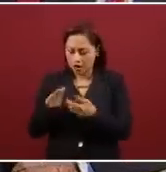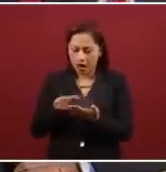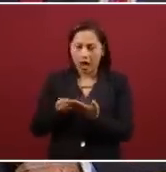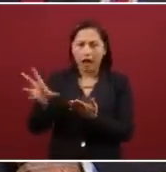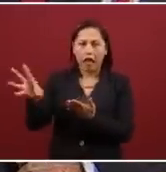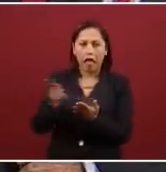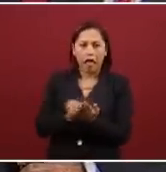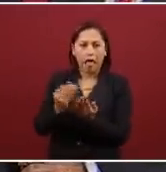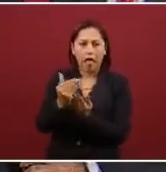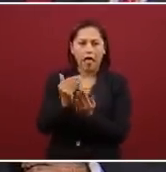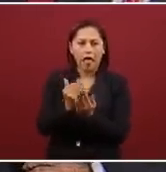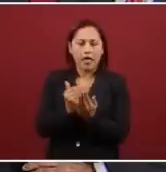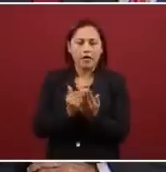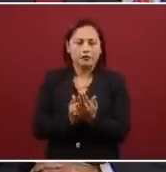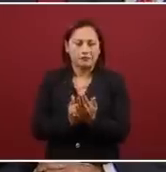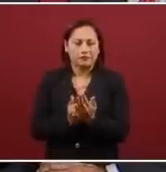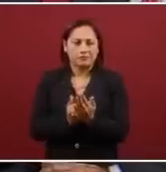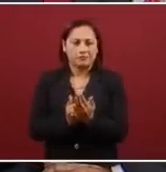Todo giraba